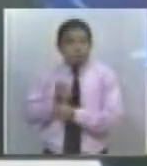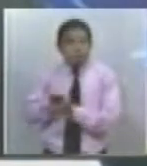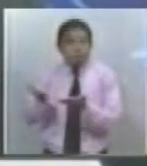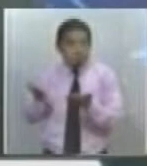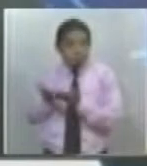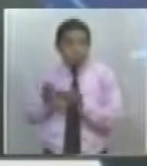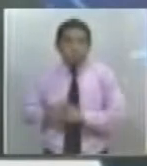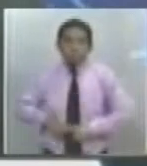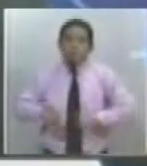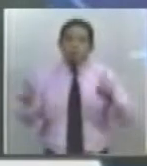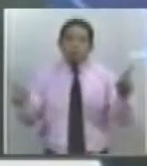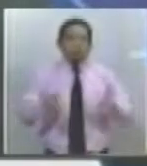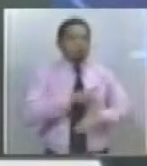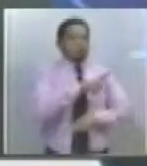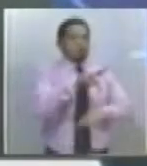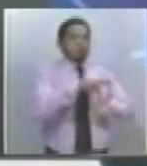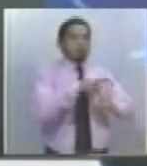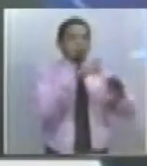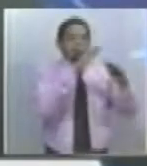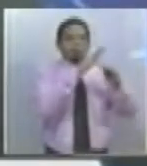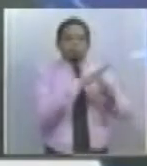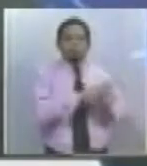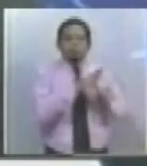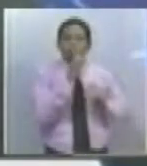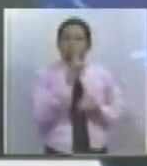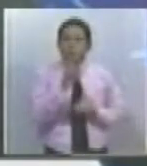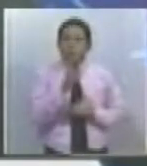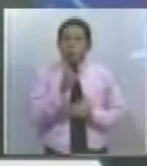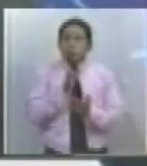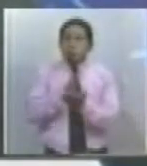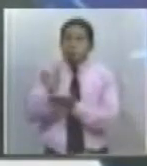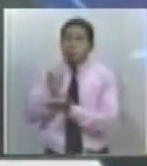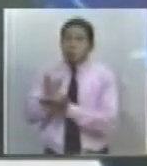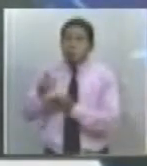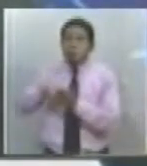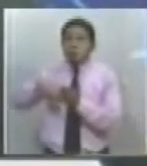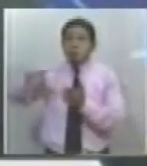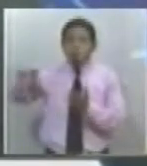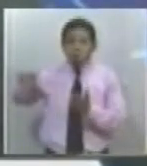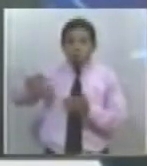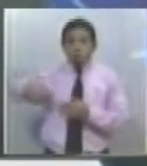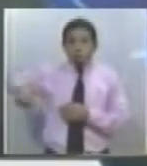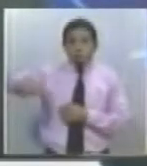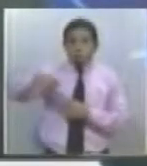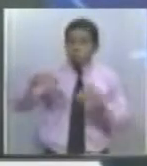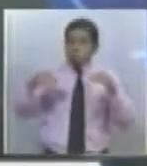no tanto, bueno, no quiero menospreciar a ninguna otra carrera, pero ese es el caso.